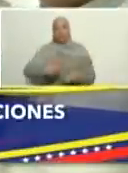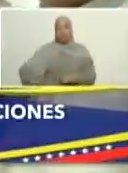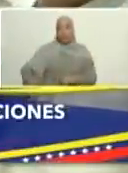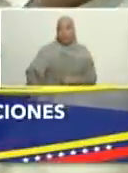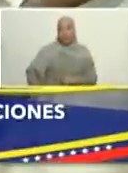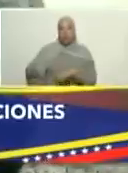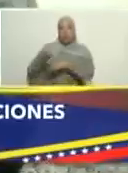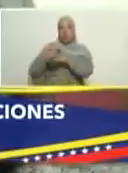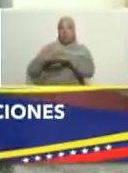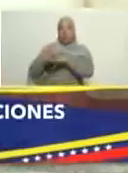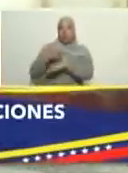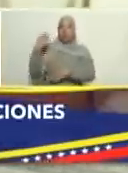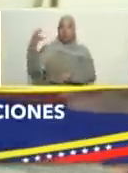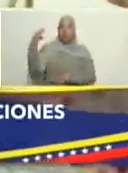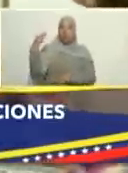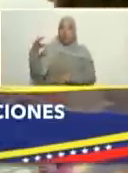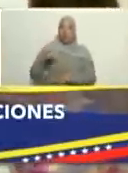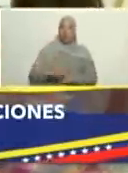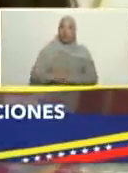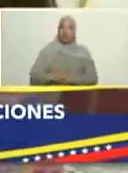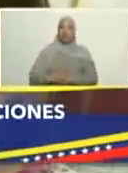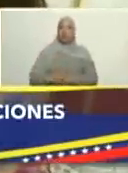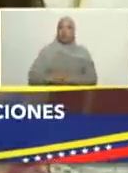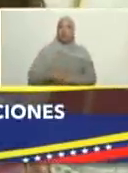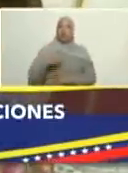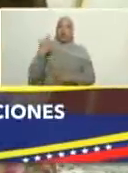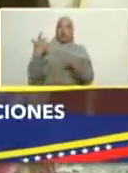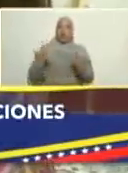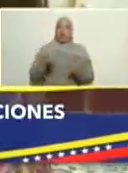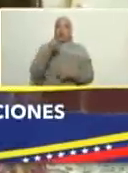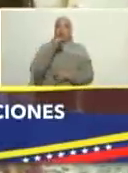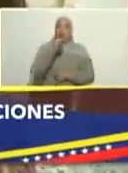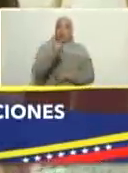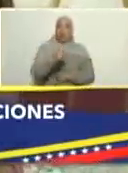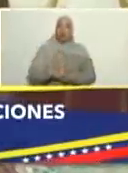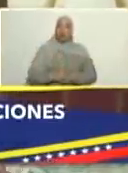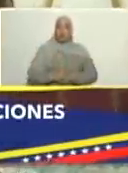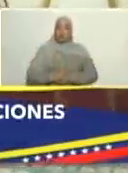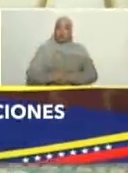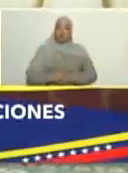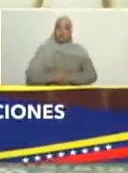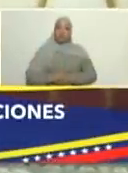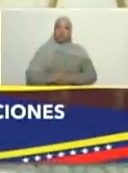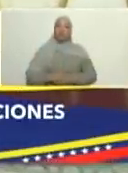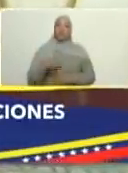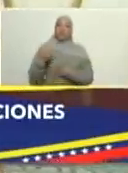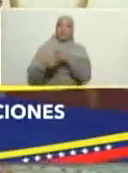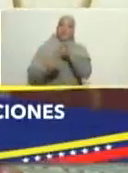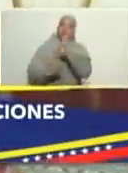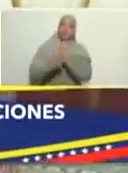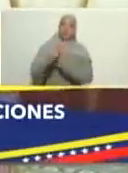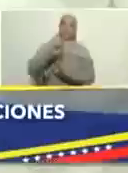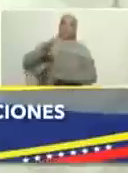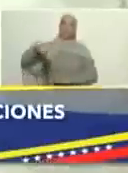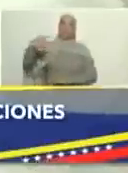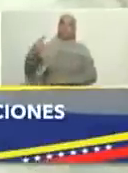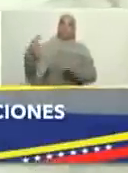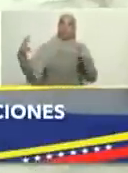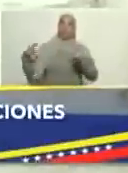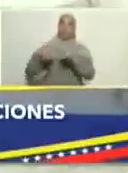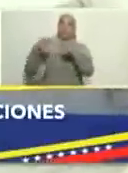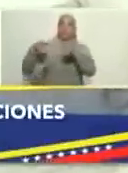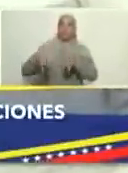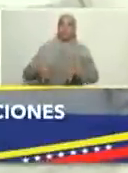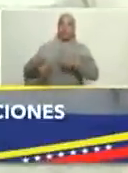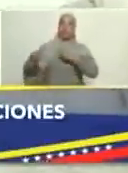de la República de Colombia. En el contexto podemos informar qué grandes avances han tenido luego del restablecimiento